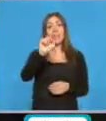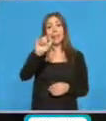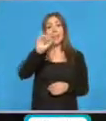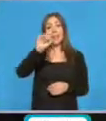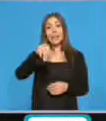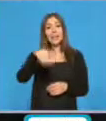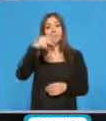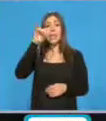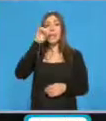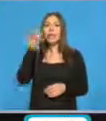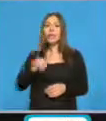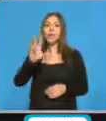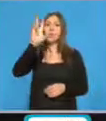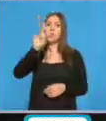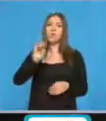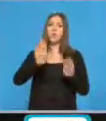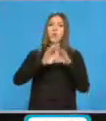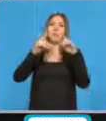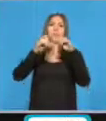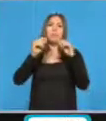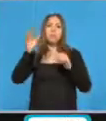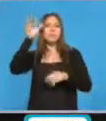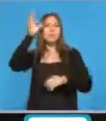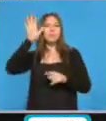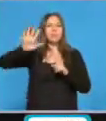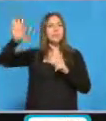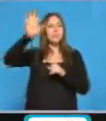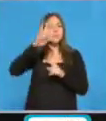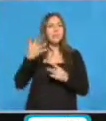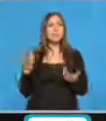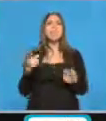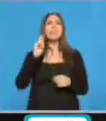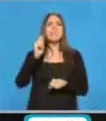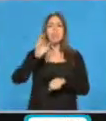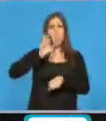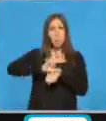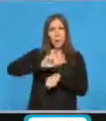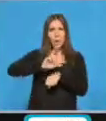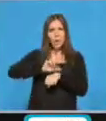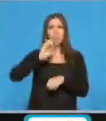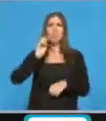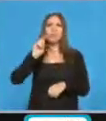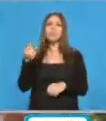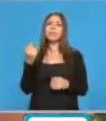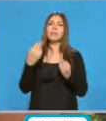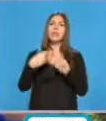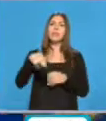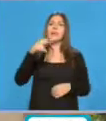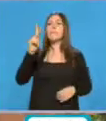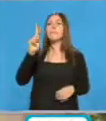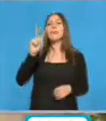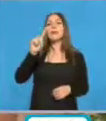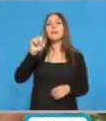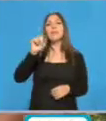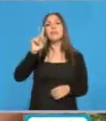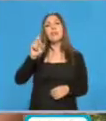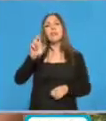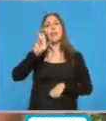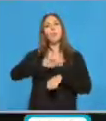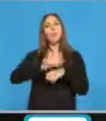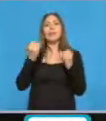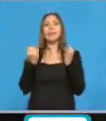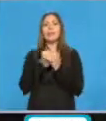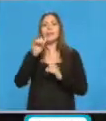tallarín oriental. Oriental, exactamente. ¿Es de totalmente. huevo o de qué es ese tallarín? Es de pasta de huevo, lo mismo que el espagueti, nada más que se conoce así porque hay fideo de